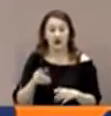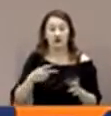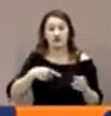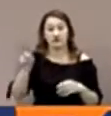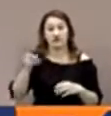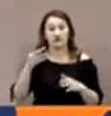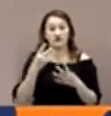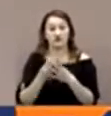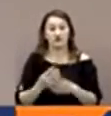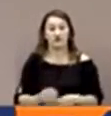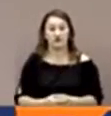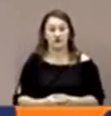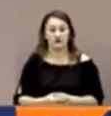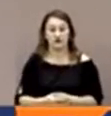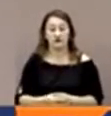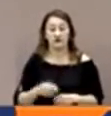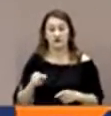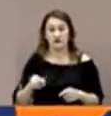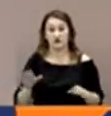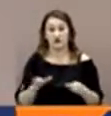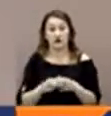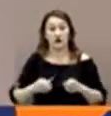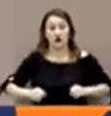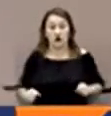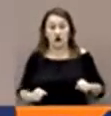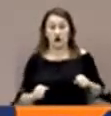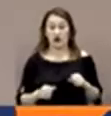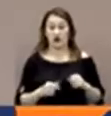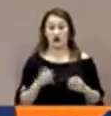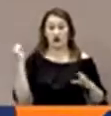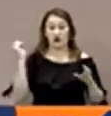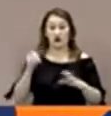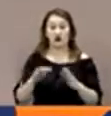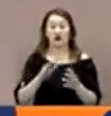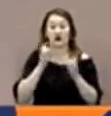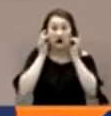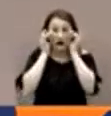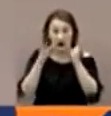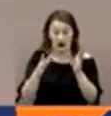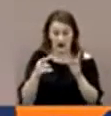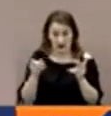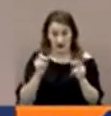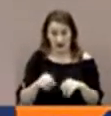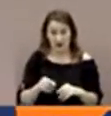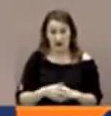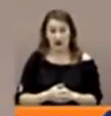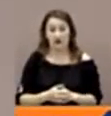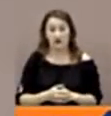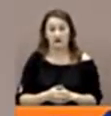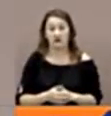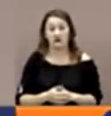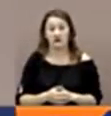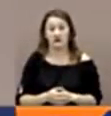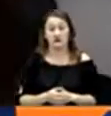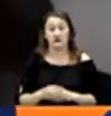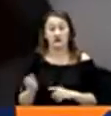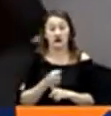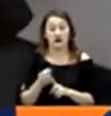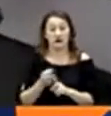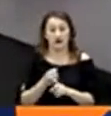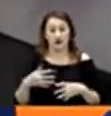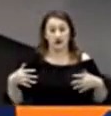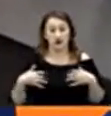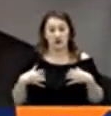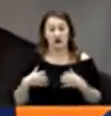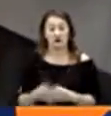de la unidad de vida de la seccional Bogotá imputó los delitos de homicidio agravado en concurso heterogéneo y sucesivo con maltrato animal.